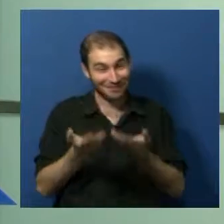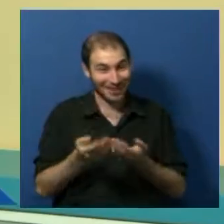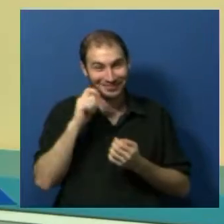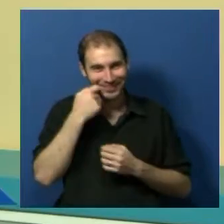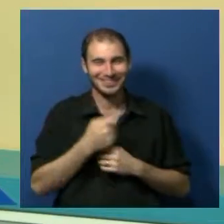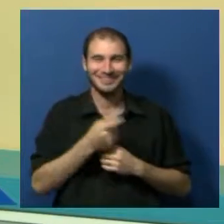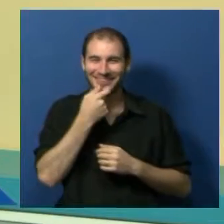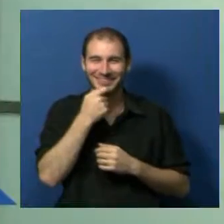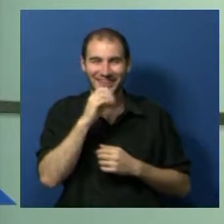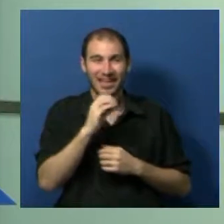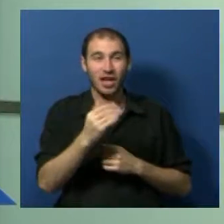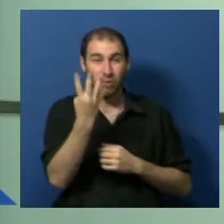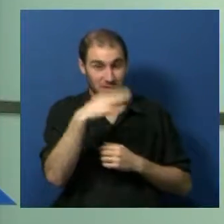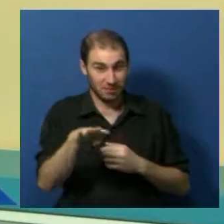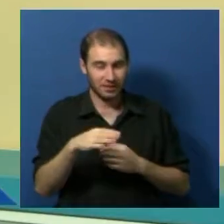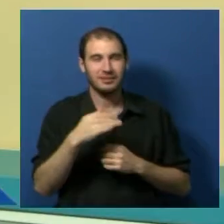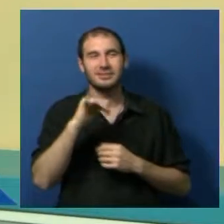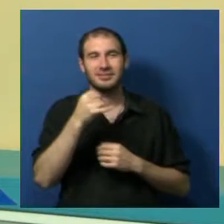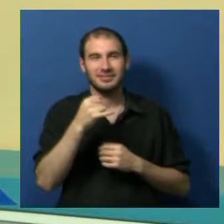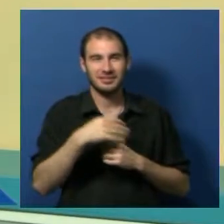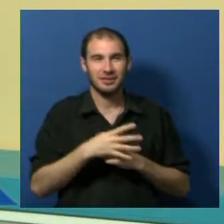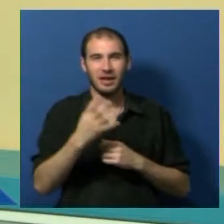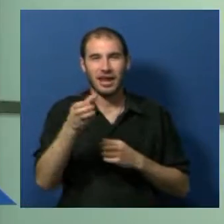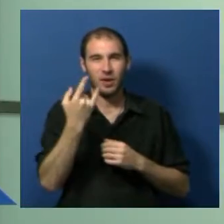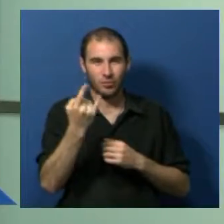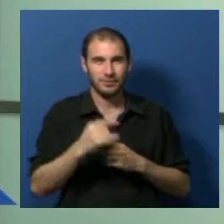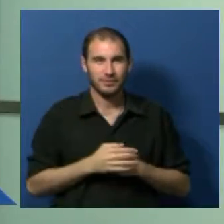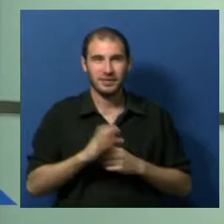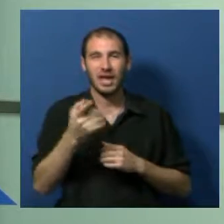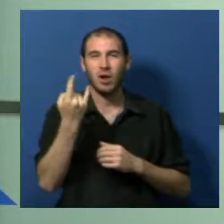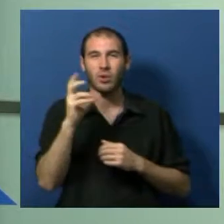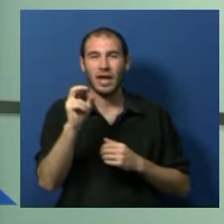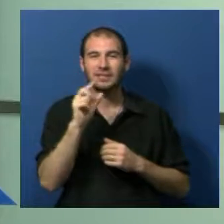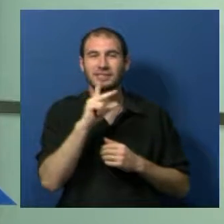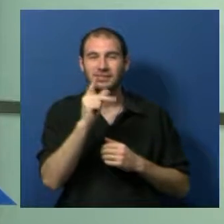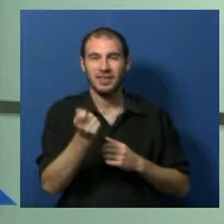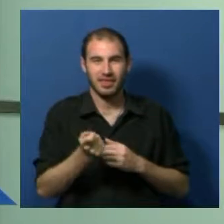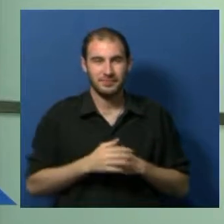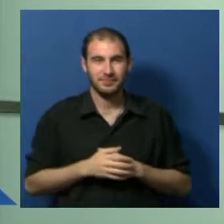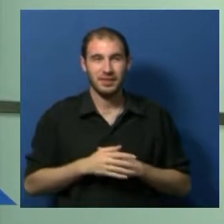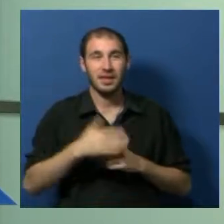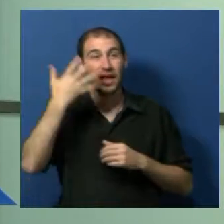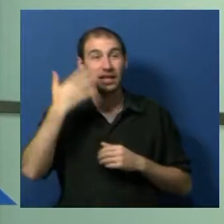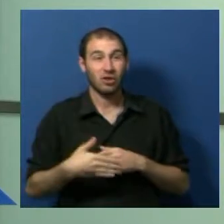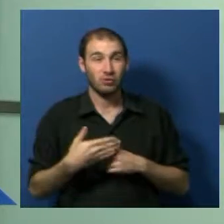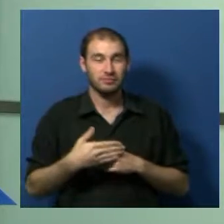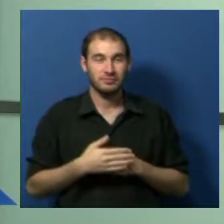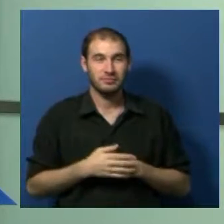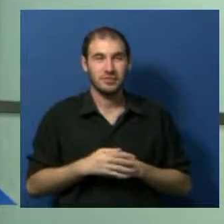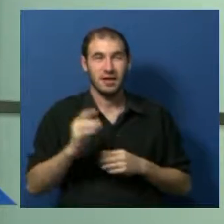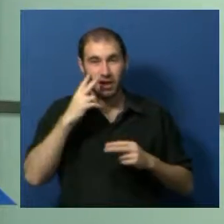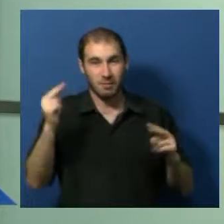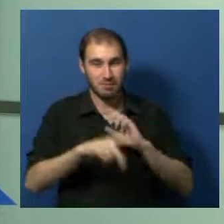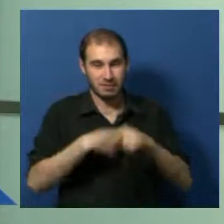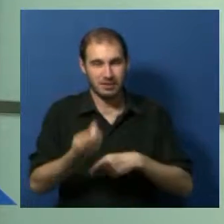living. 4:30 entonces. 4:30 por Señalu. Muy bien, por Señalu, canal 30 de la televisión digital abierta. Gastón, nos vemos